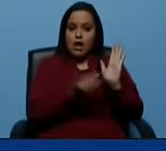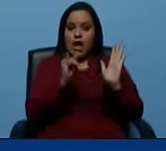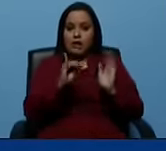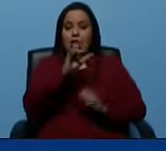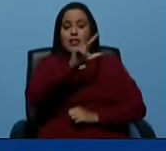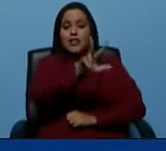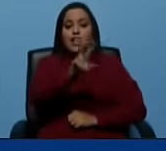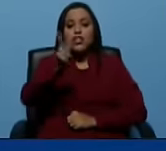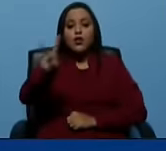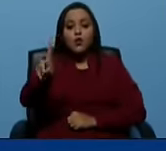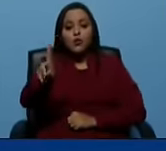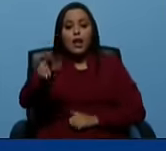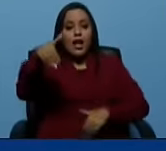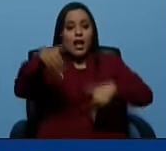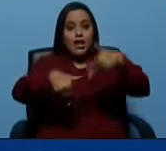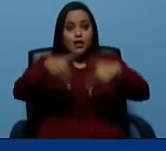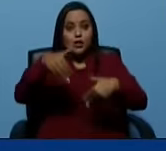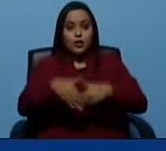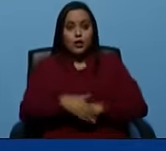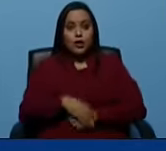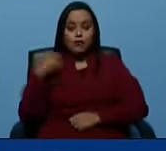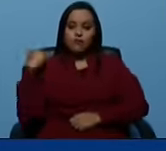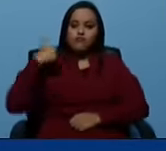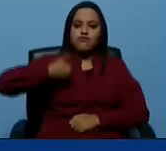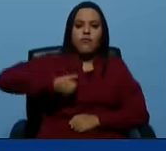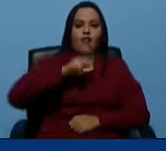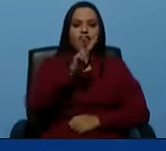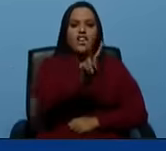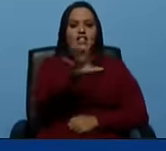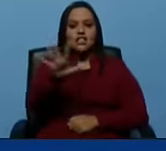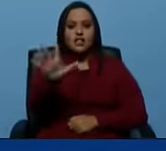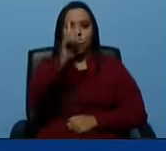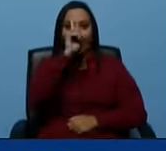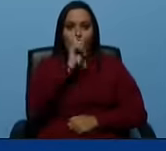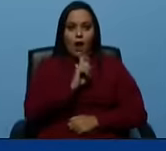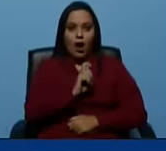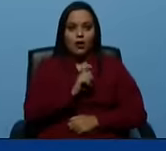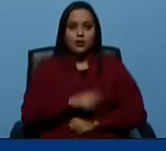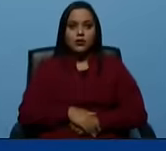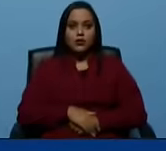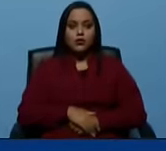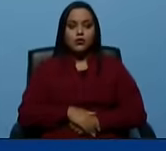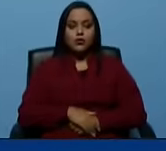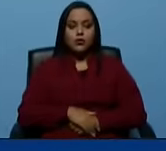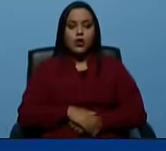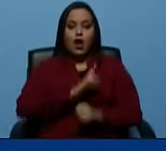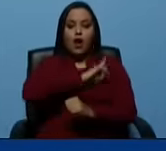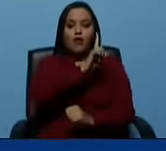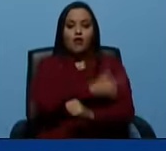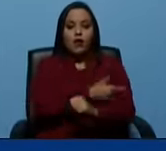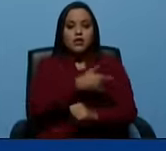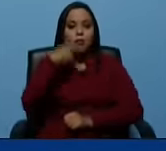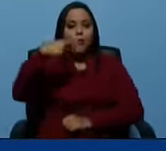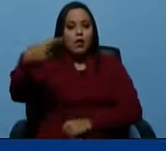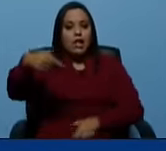31 elecciones en 25 años. Nuestras fuerzas políticas electorales